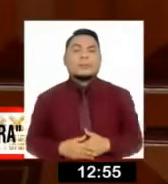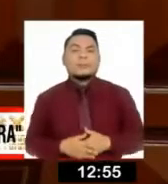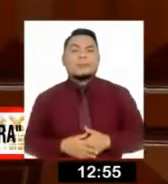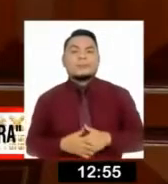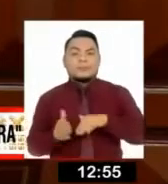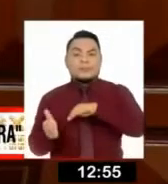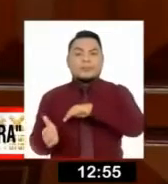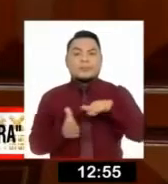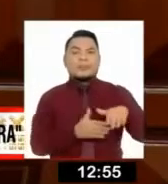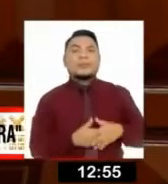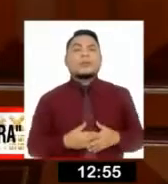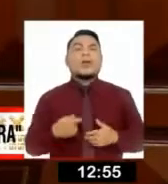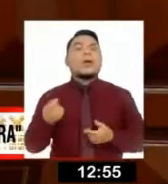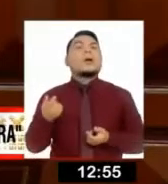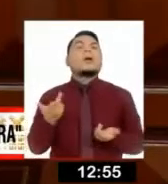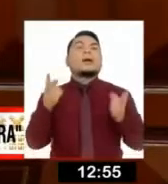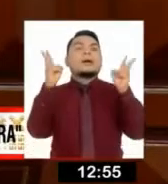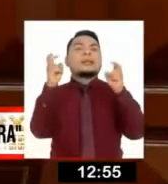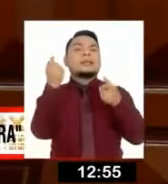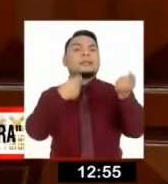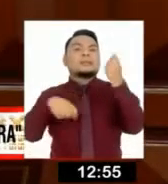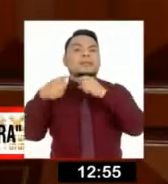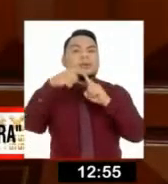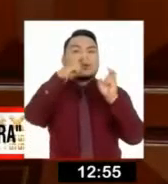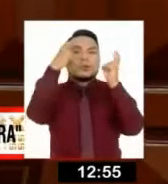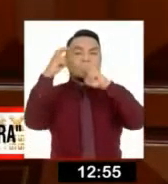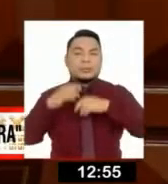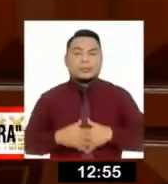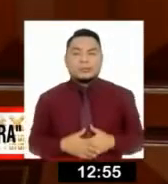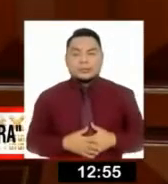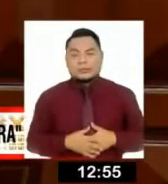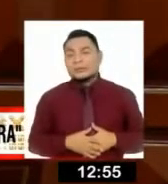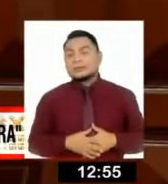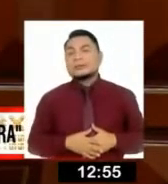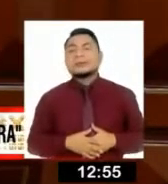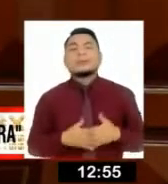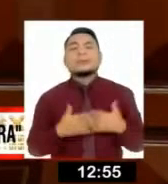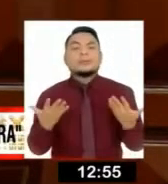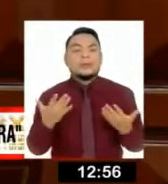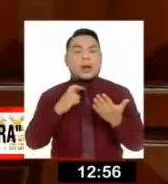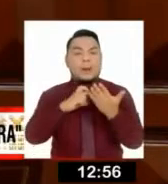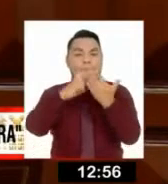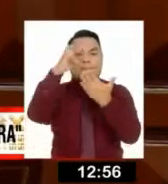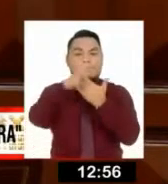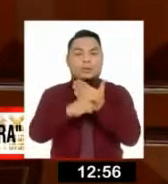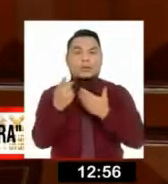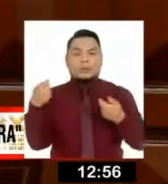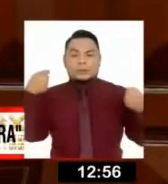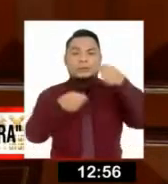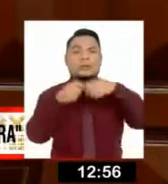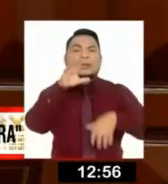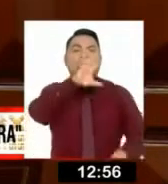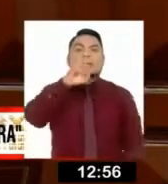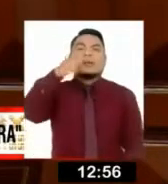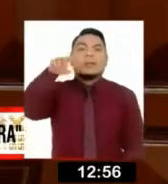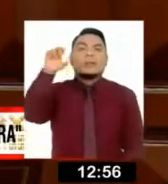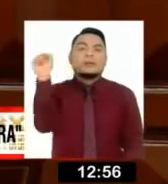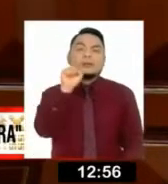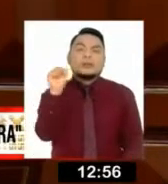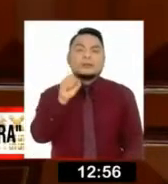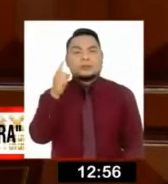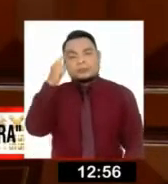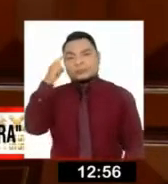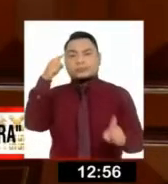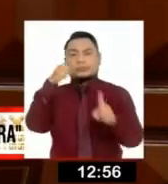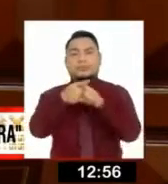Comercio exterior y turismo. Se gestionará un programa de financiamiento de 500 millones de soles con fines